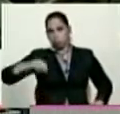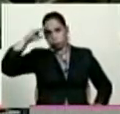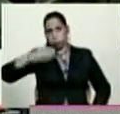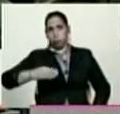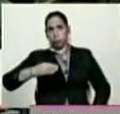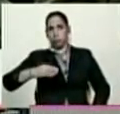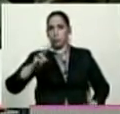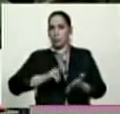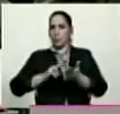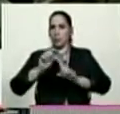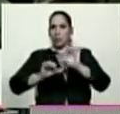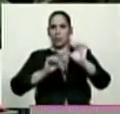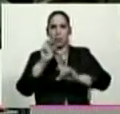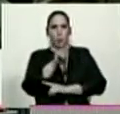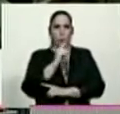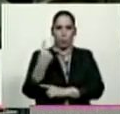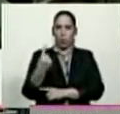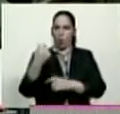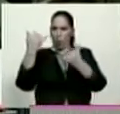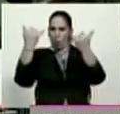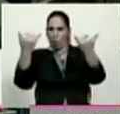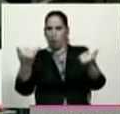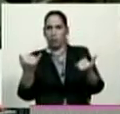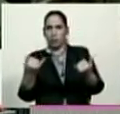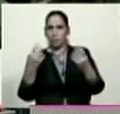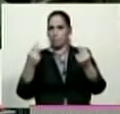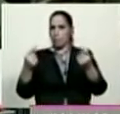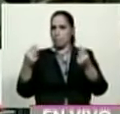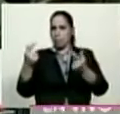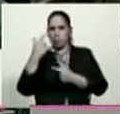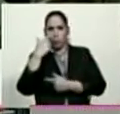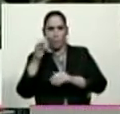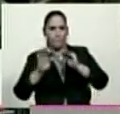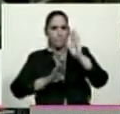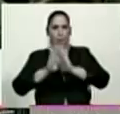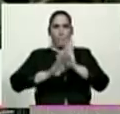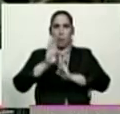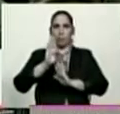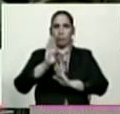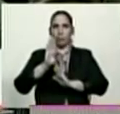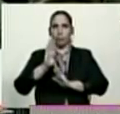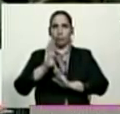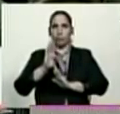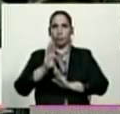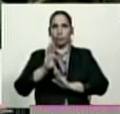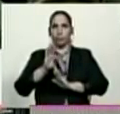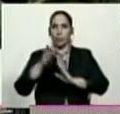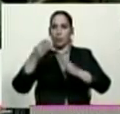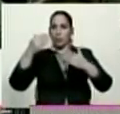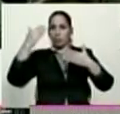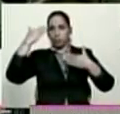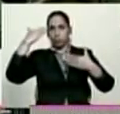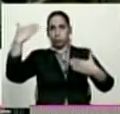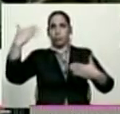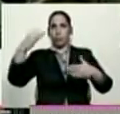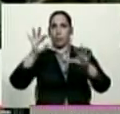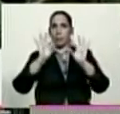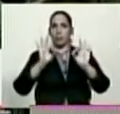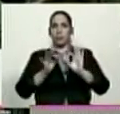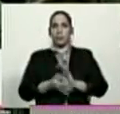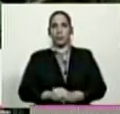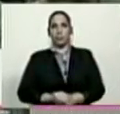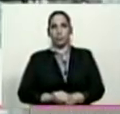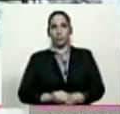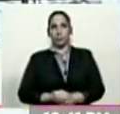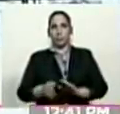del siglo XXI, moderna, avanzada, y cada vez debe ser más. Quiero enviar mi saludo específico al